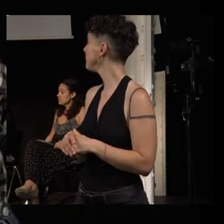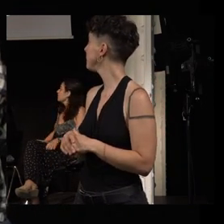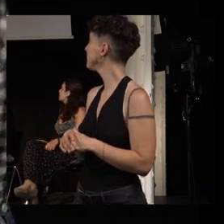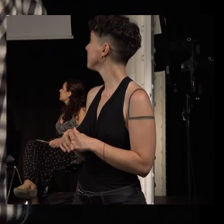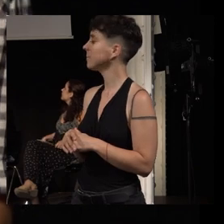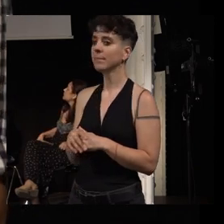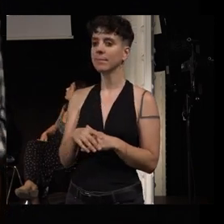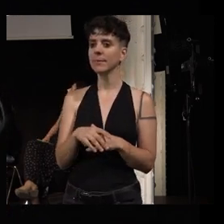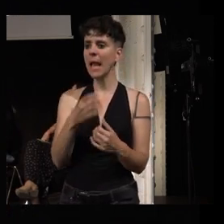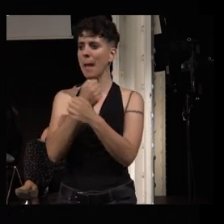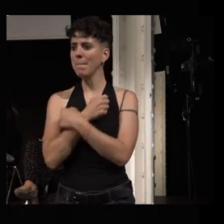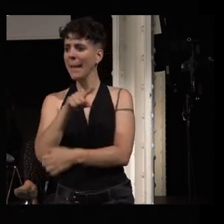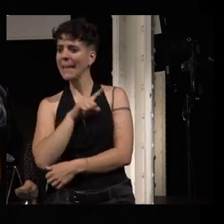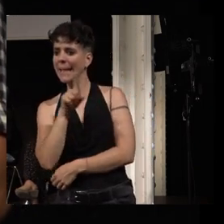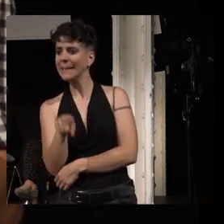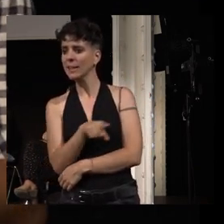es